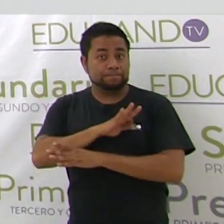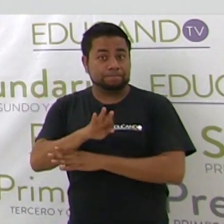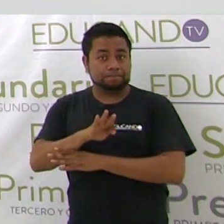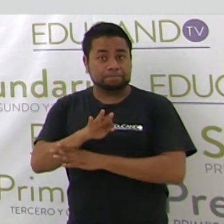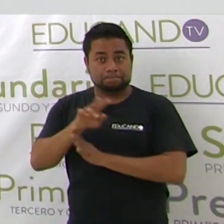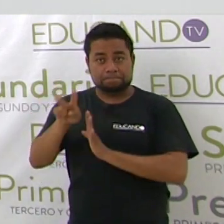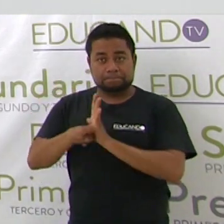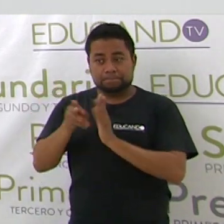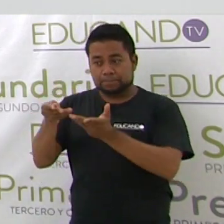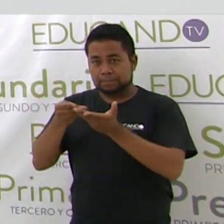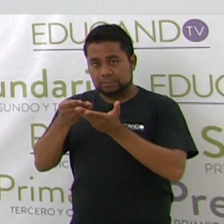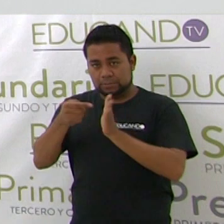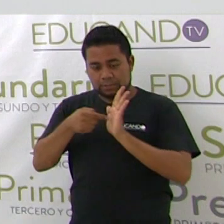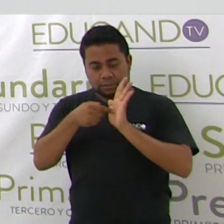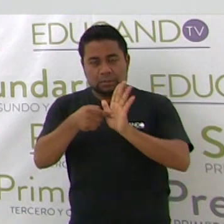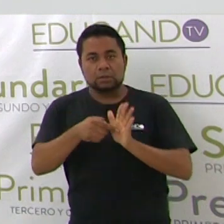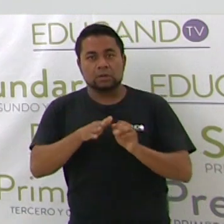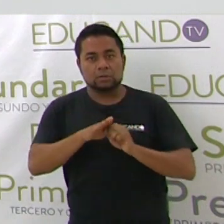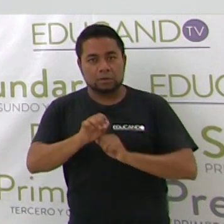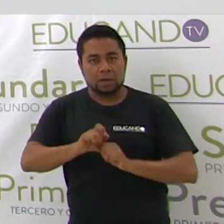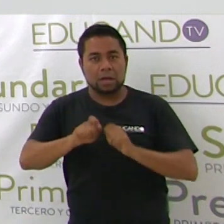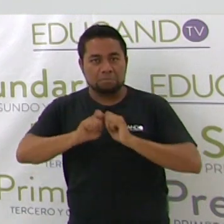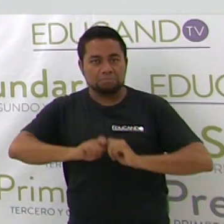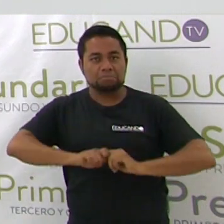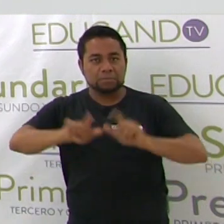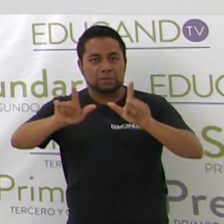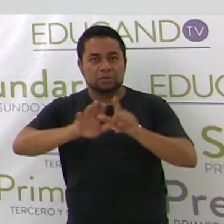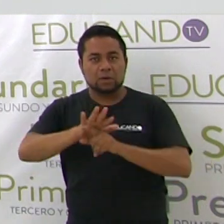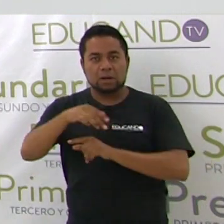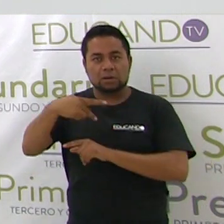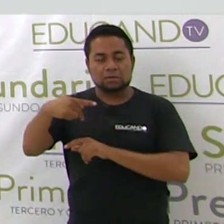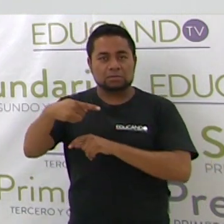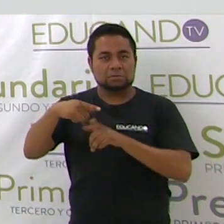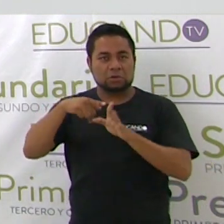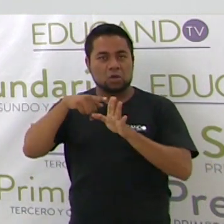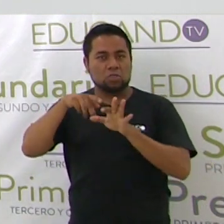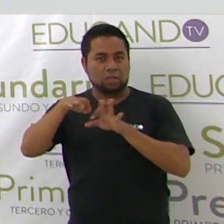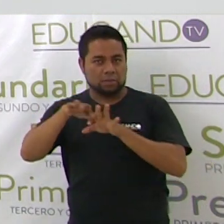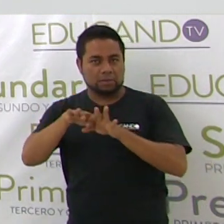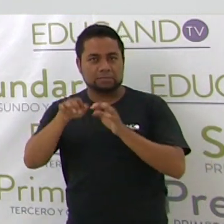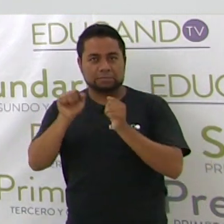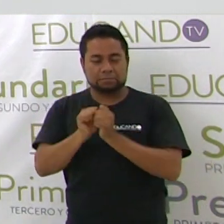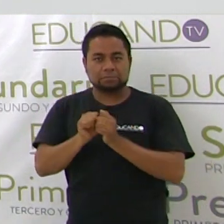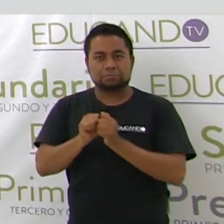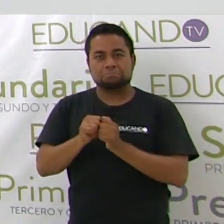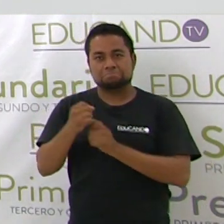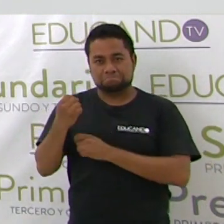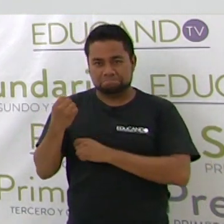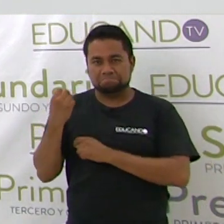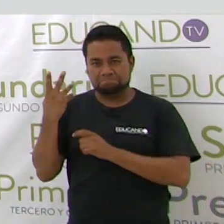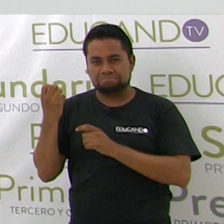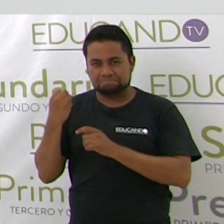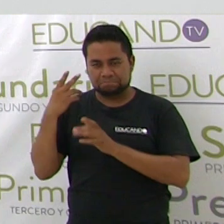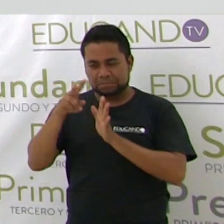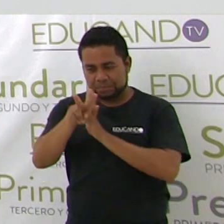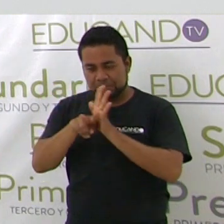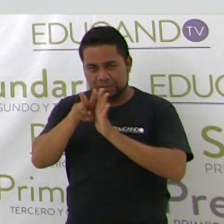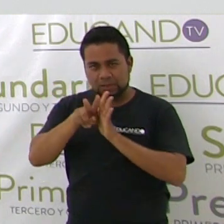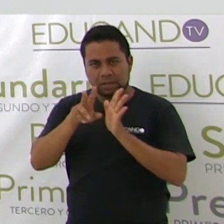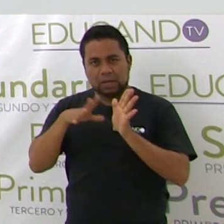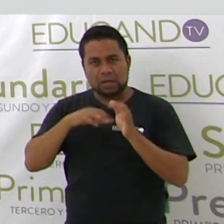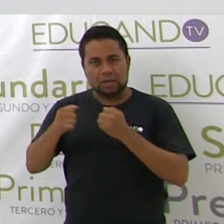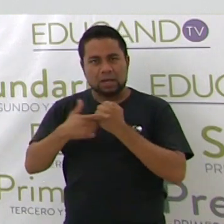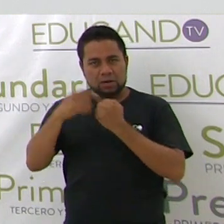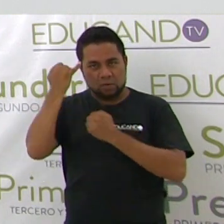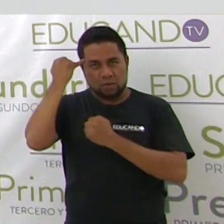video para poder conocer cómo hizo su trabajo. Y a partir de ese video vamos a sacar algunas